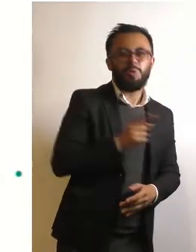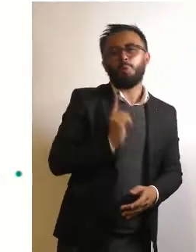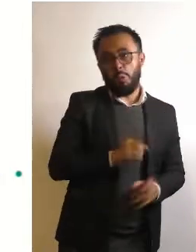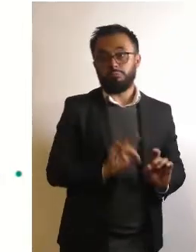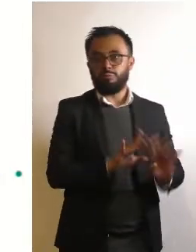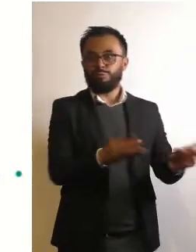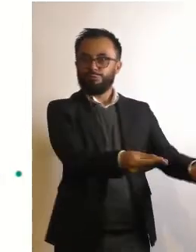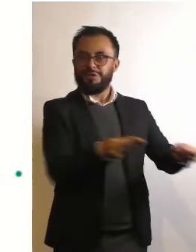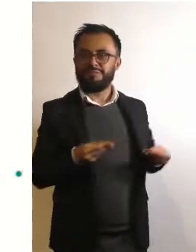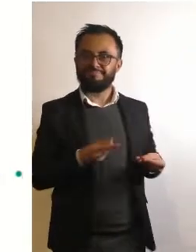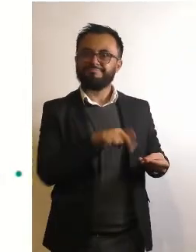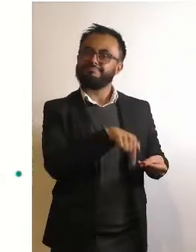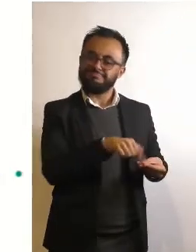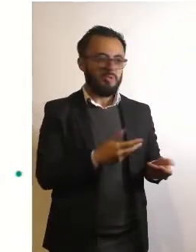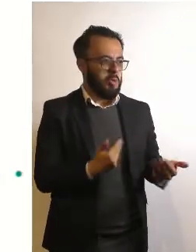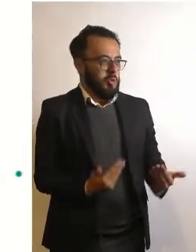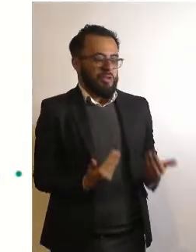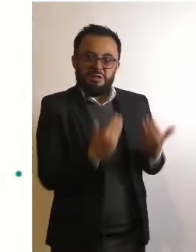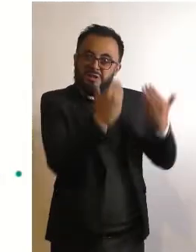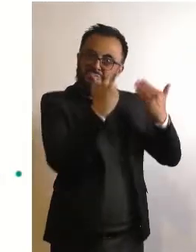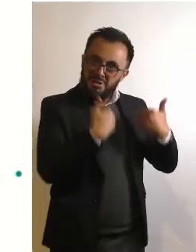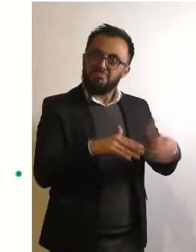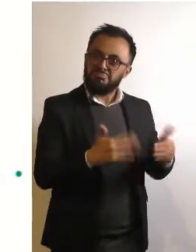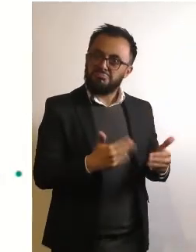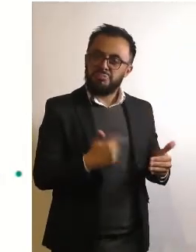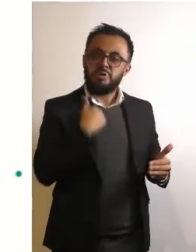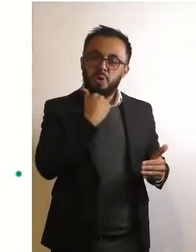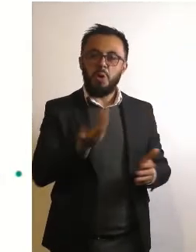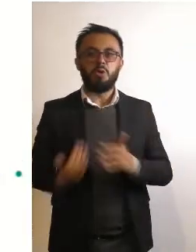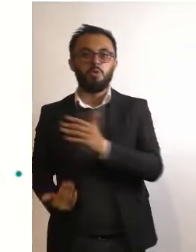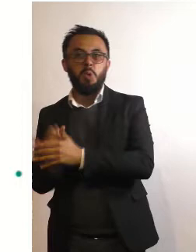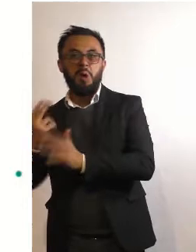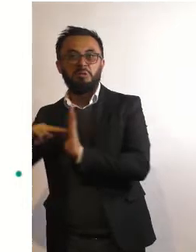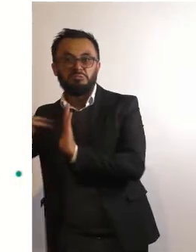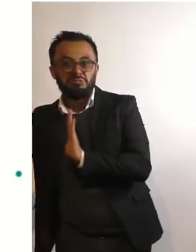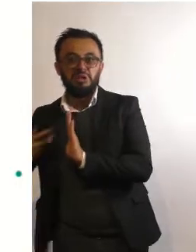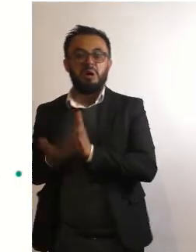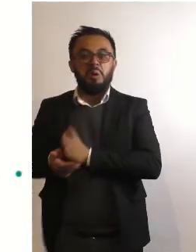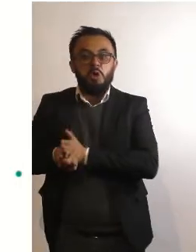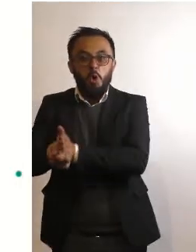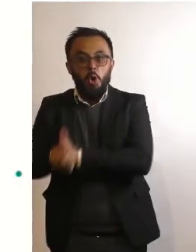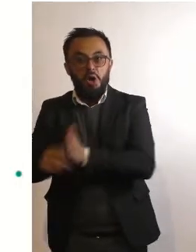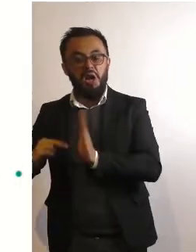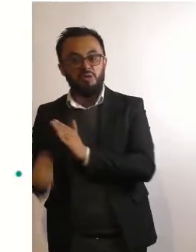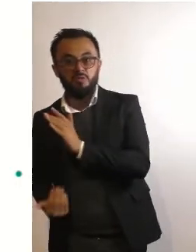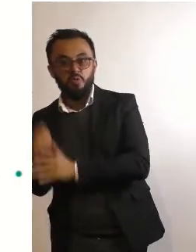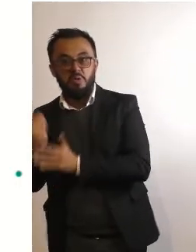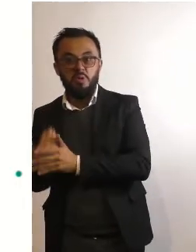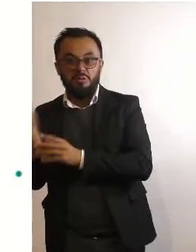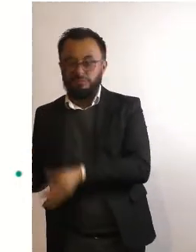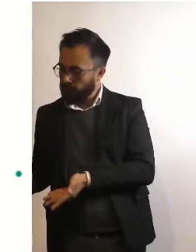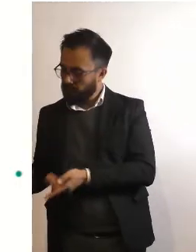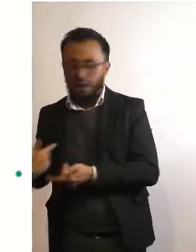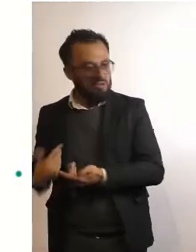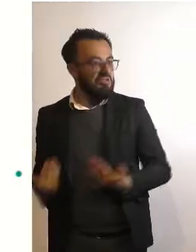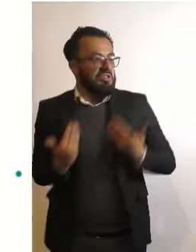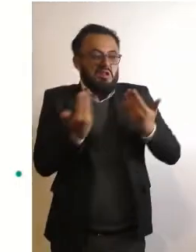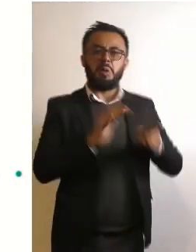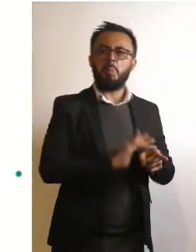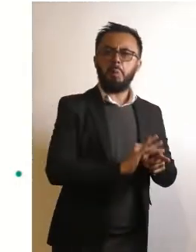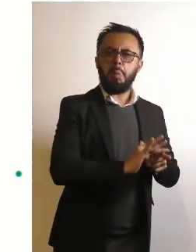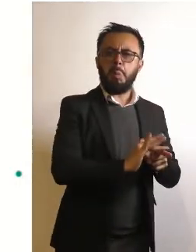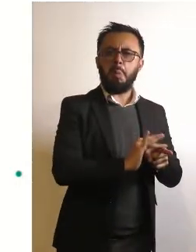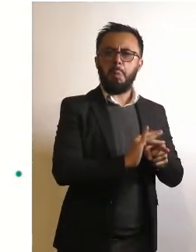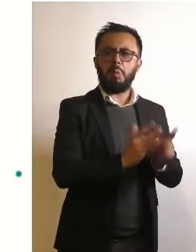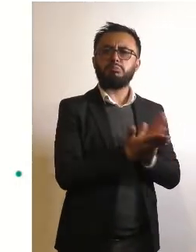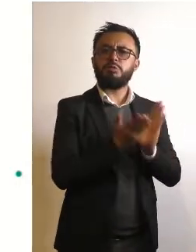poder ofrecer nuevas tecnologías y nuevas metodologías en formación de nuestros estudiantes.